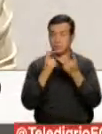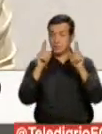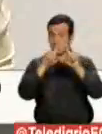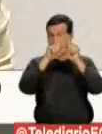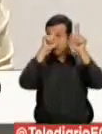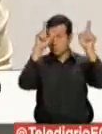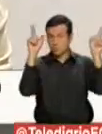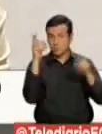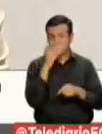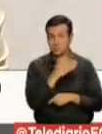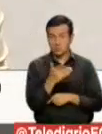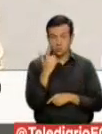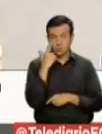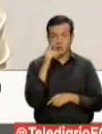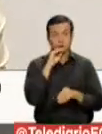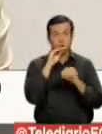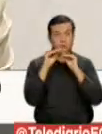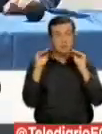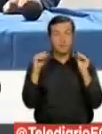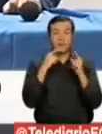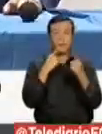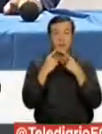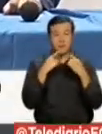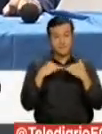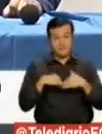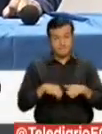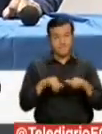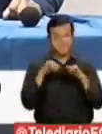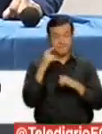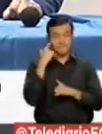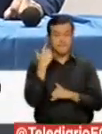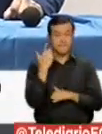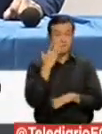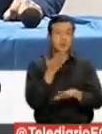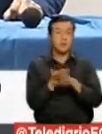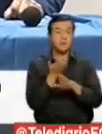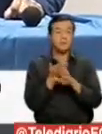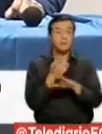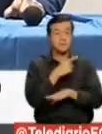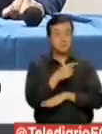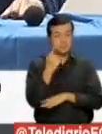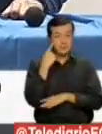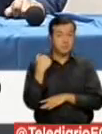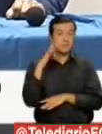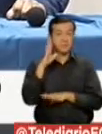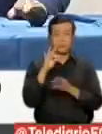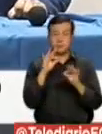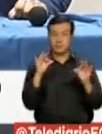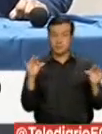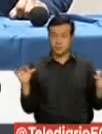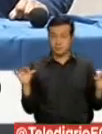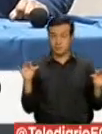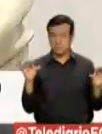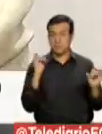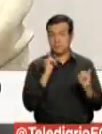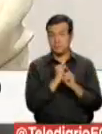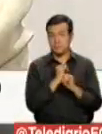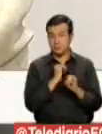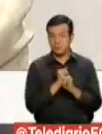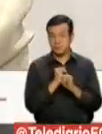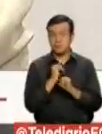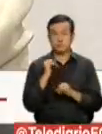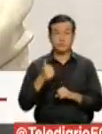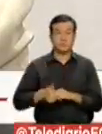de Telecomunicaciones señaló que mantienen los diálogos y que habrían presentado una propuesta para una mayor optimización de la entidad. Vamos